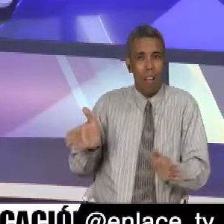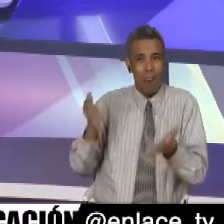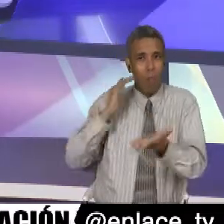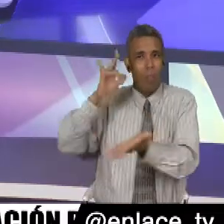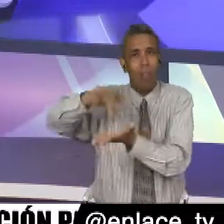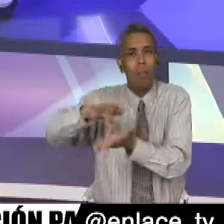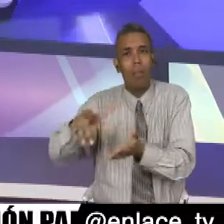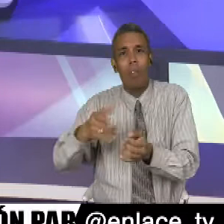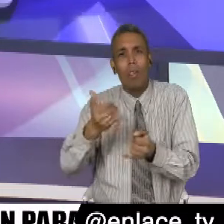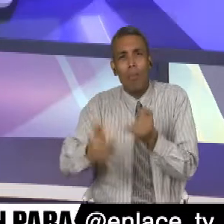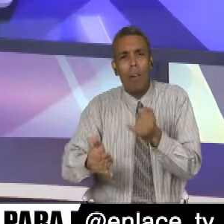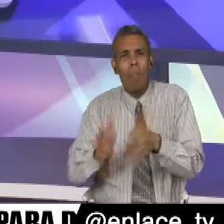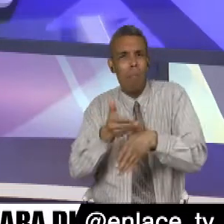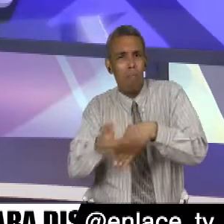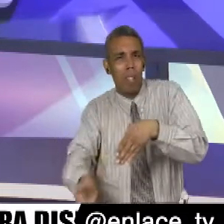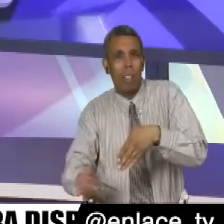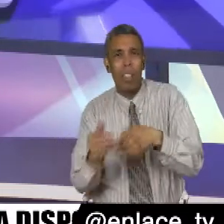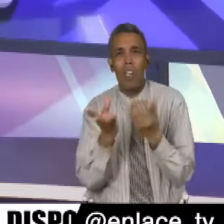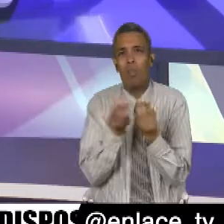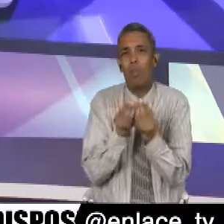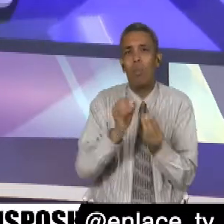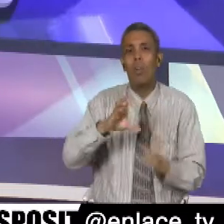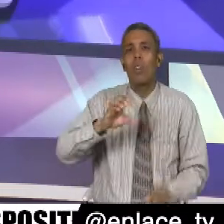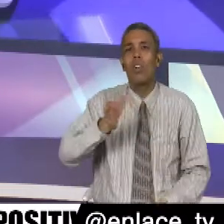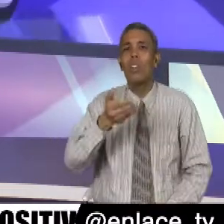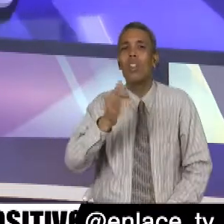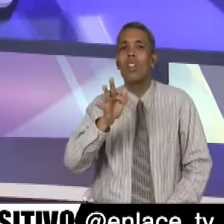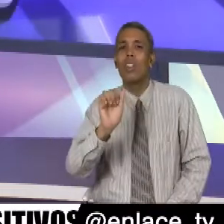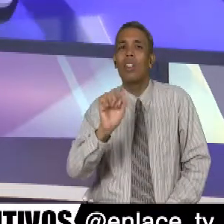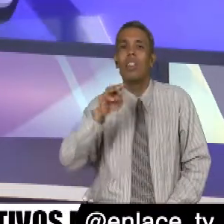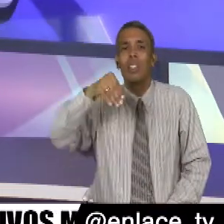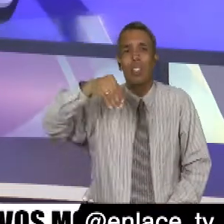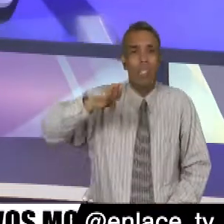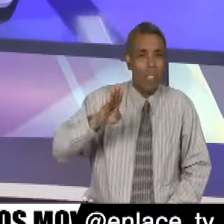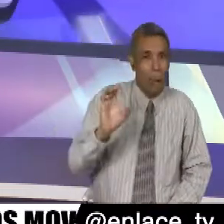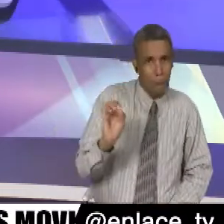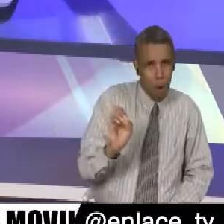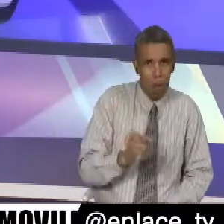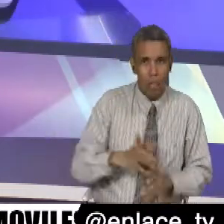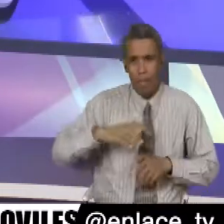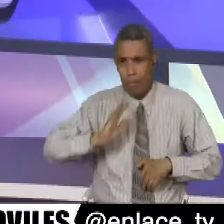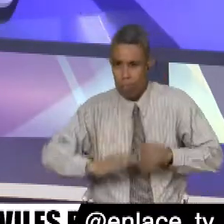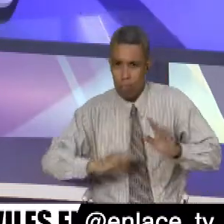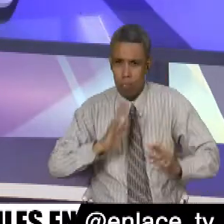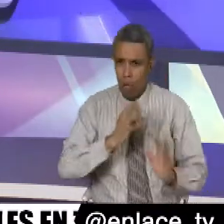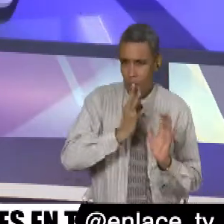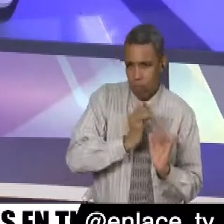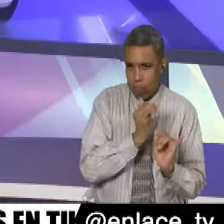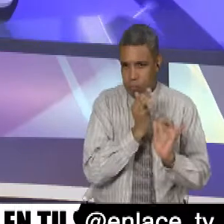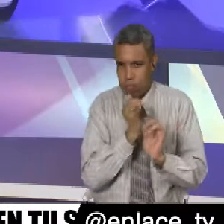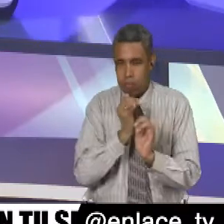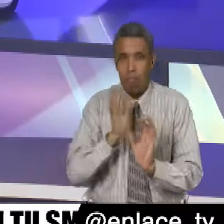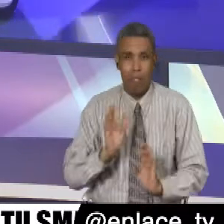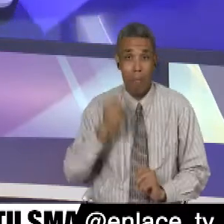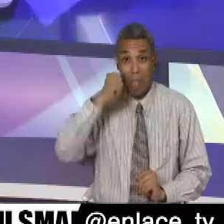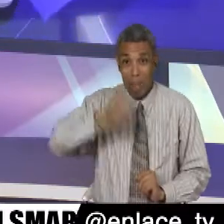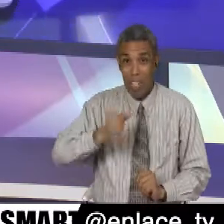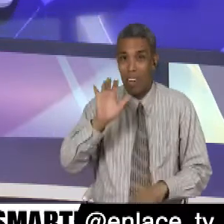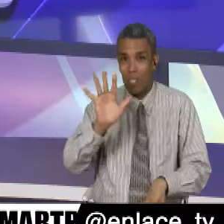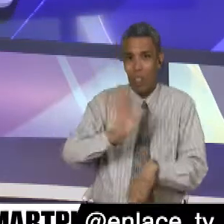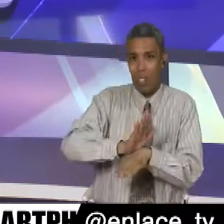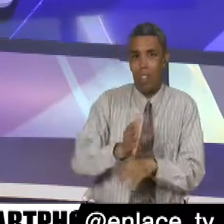la reconocida orquesta barranqueña se tambo y mañana de nuevo retornar a las actividades desde las 5 de la tarde en el malecón